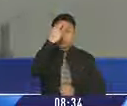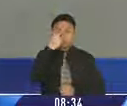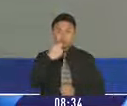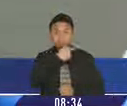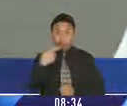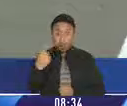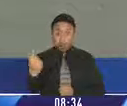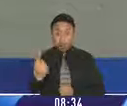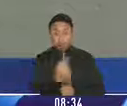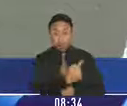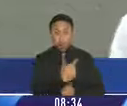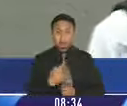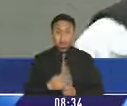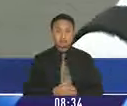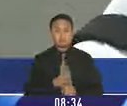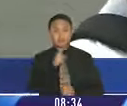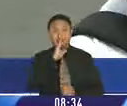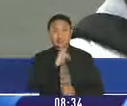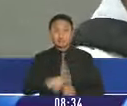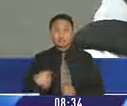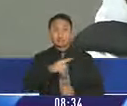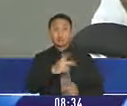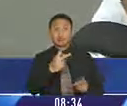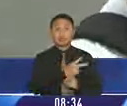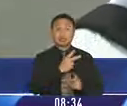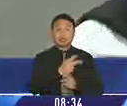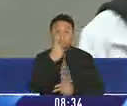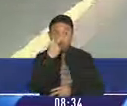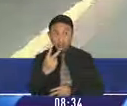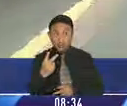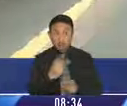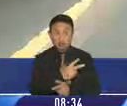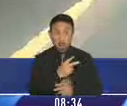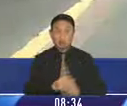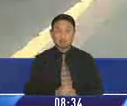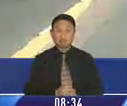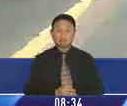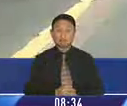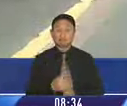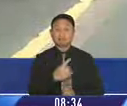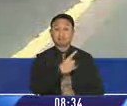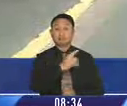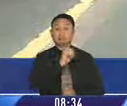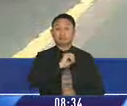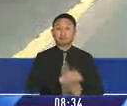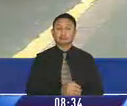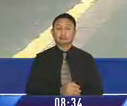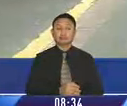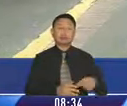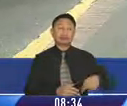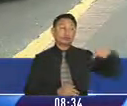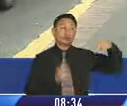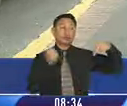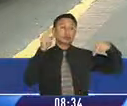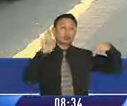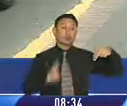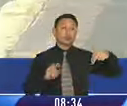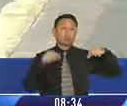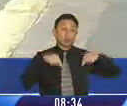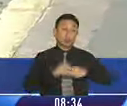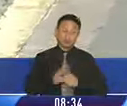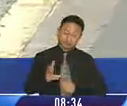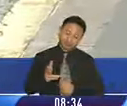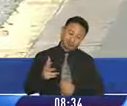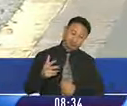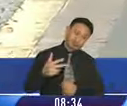cruzamos y de ley vamos para acá. Y mire esto, pero mire el peligro que hay. Y es precisamente en el carril norte-sur que existe una curva